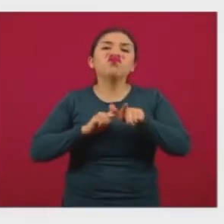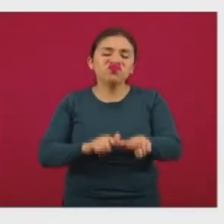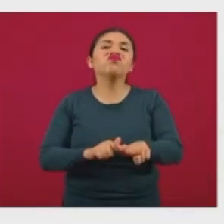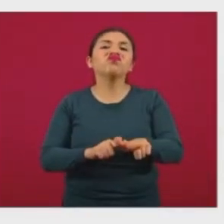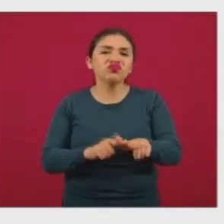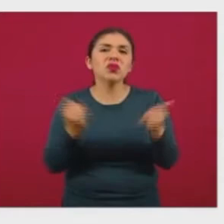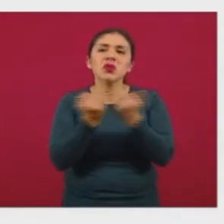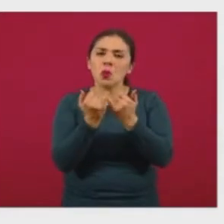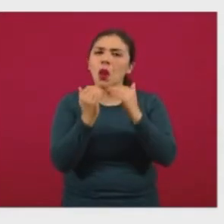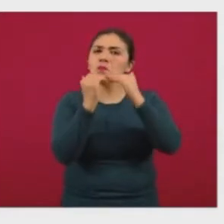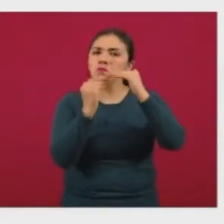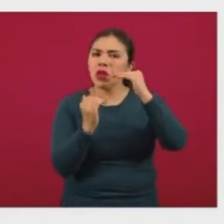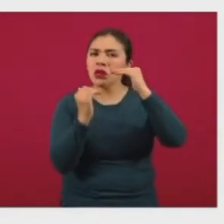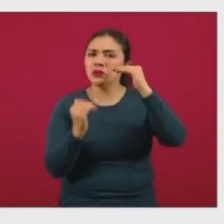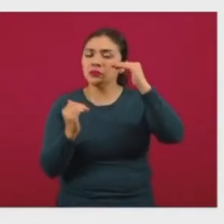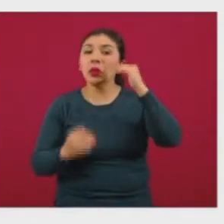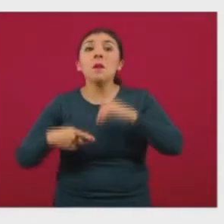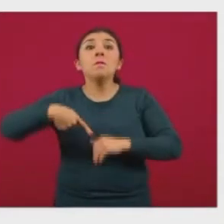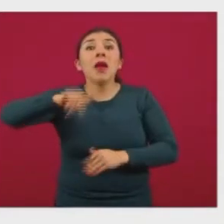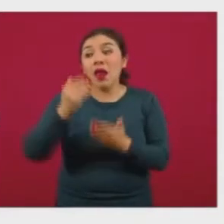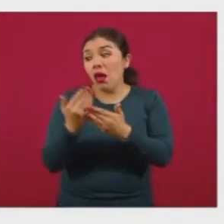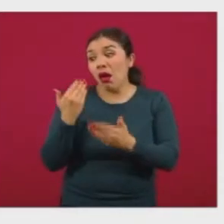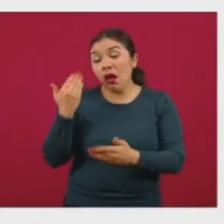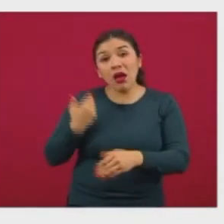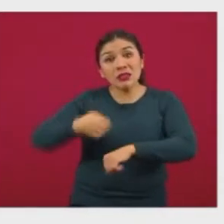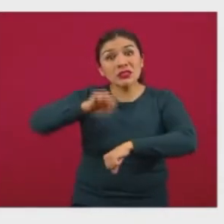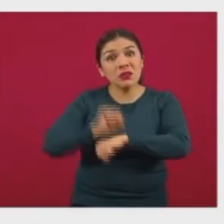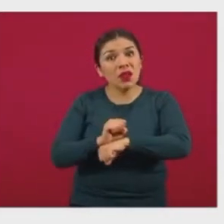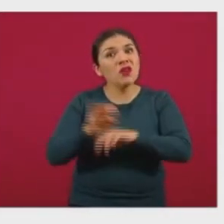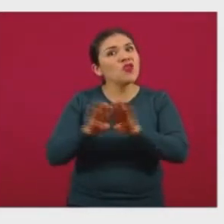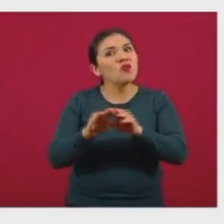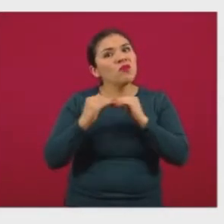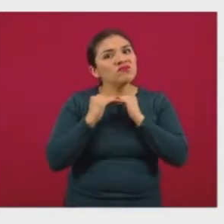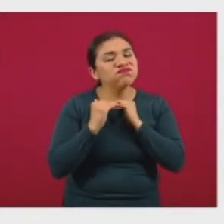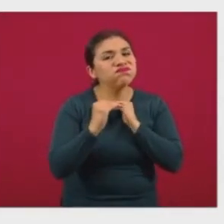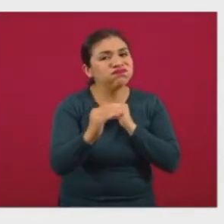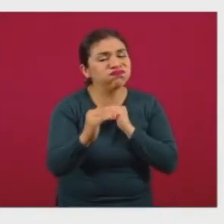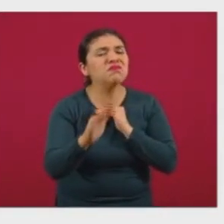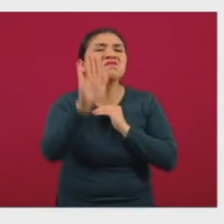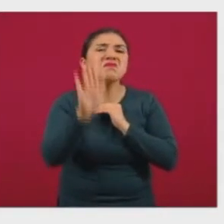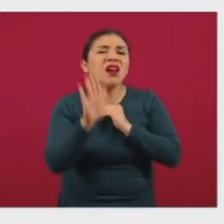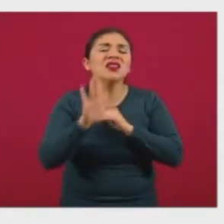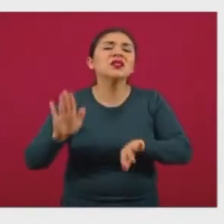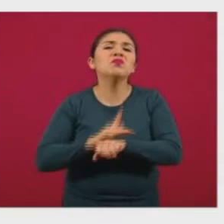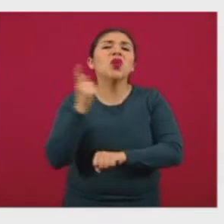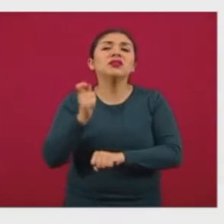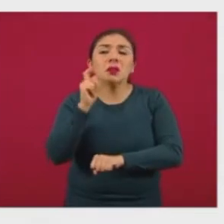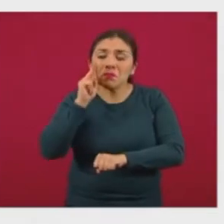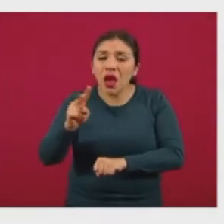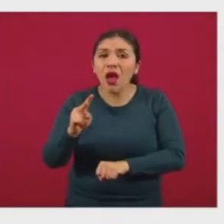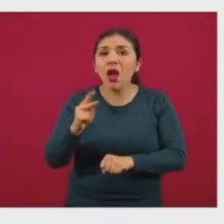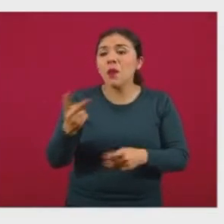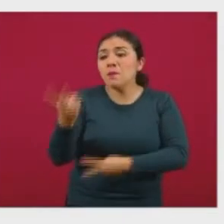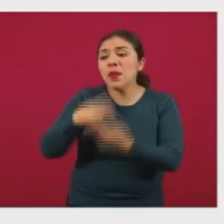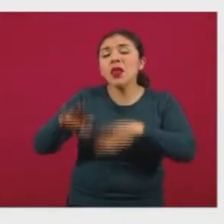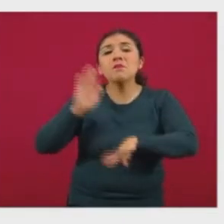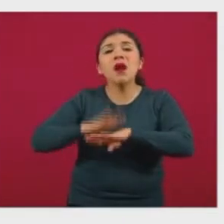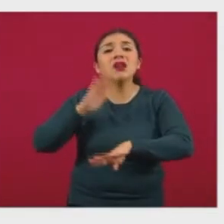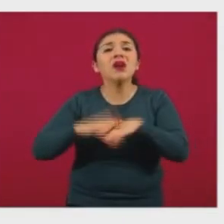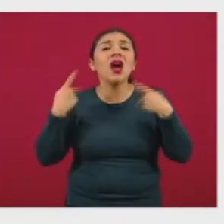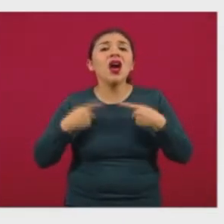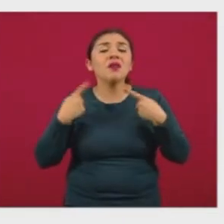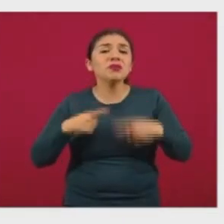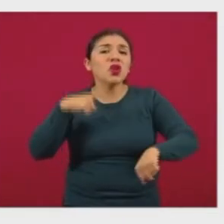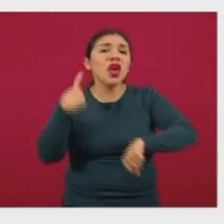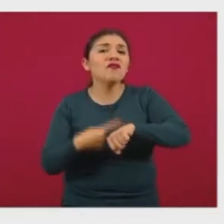tendencia descendente, aunque en las últimas semanas esta se ha estancado, de seguro por esa subida que vimos en los casos. Y recordemos,